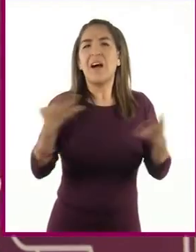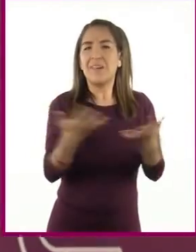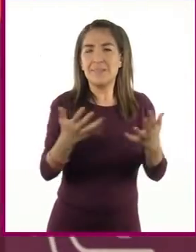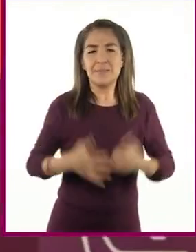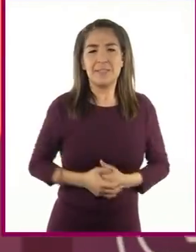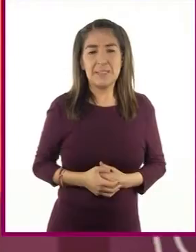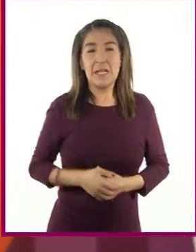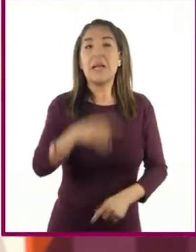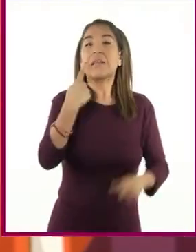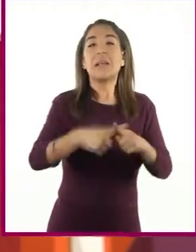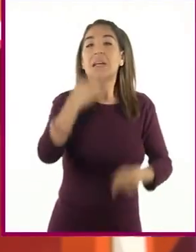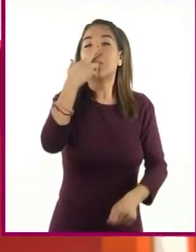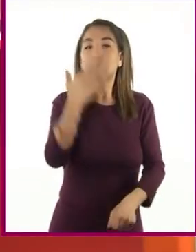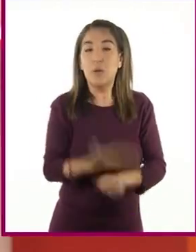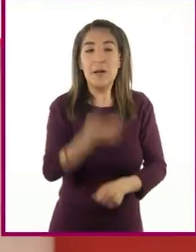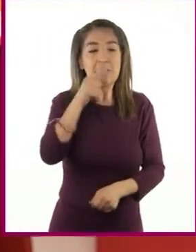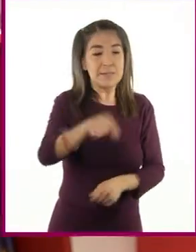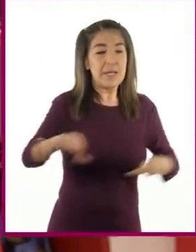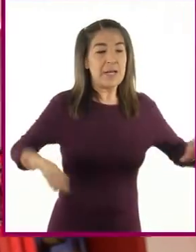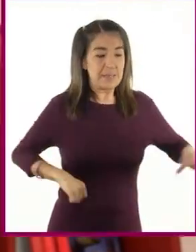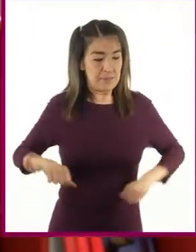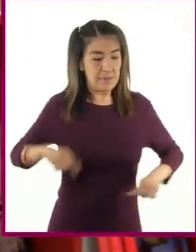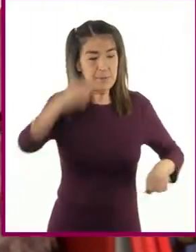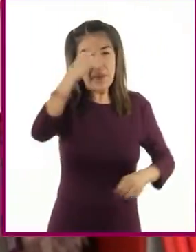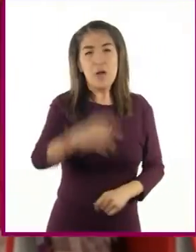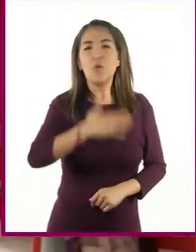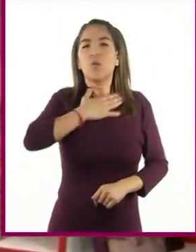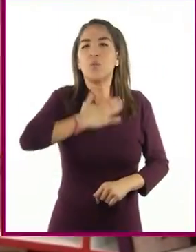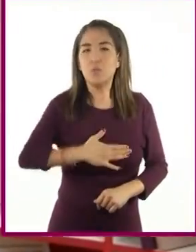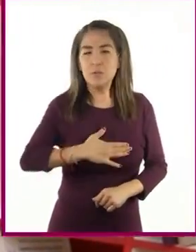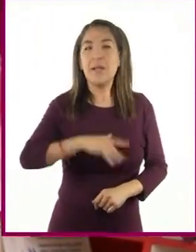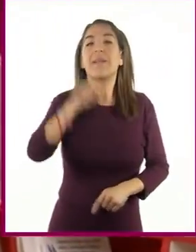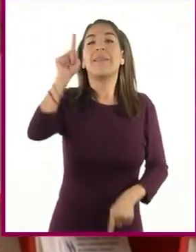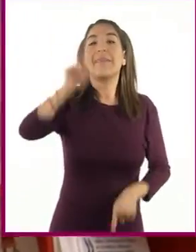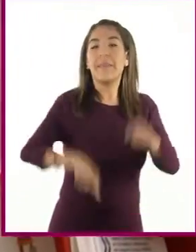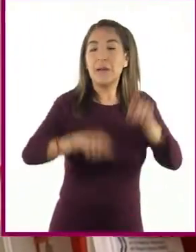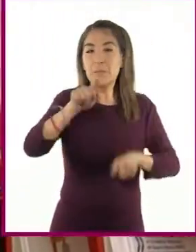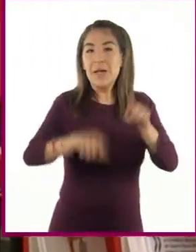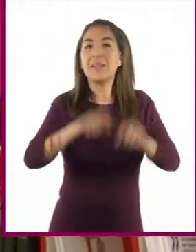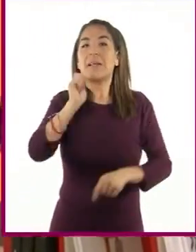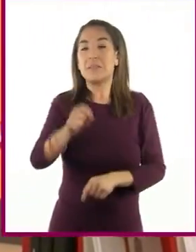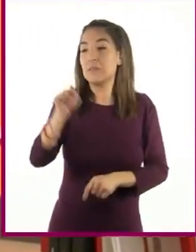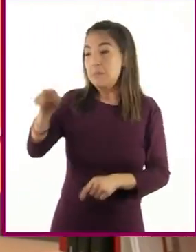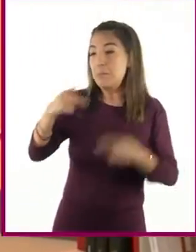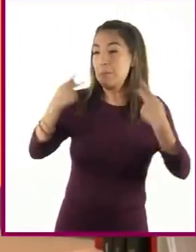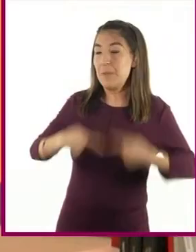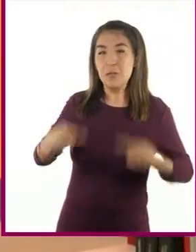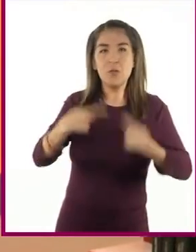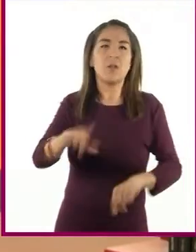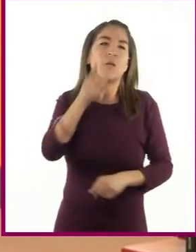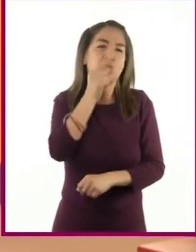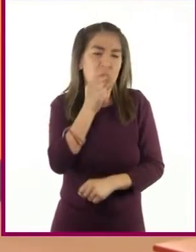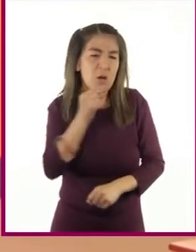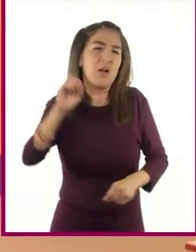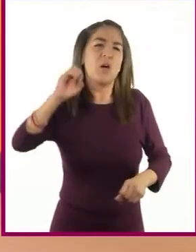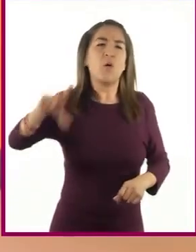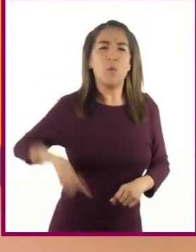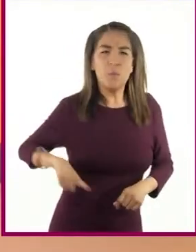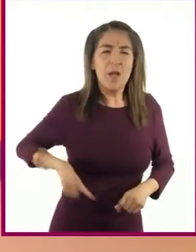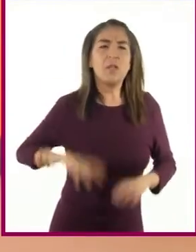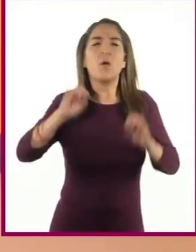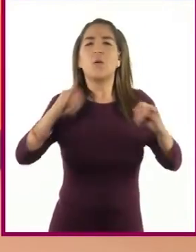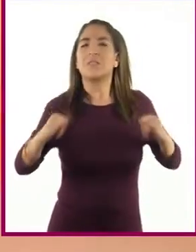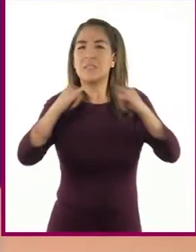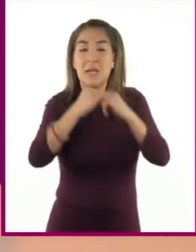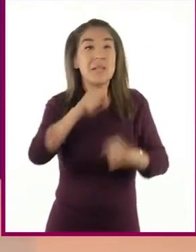La responsabilidad en el acceso a la justicia depende tanto de las autoridades como de las y